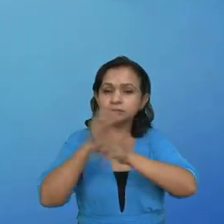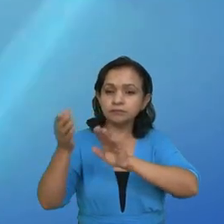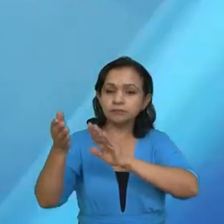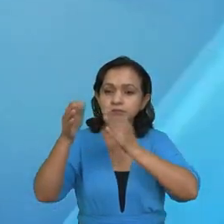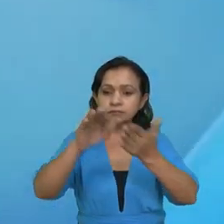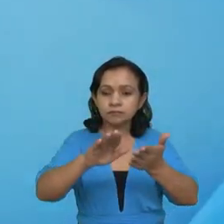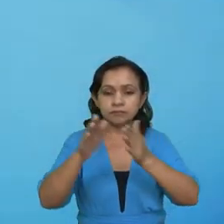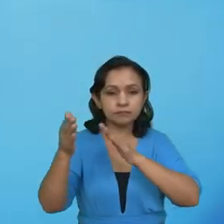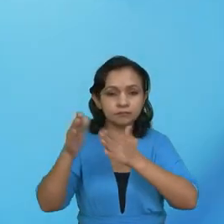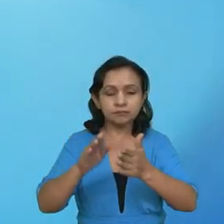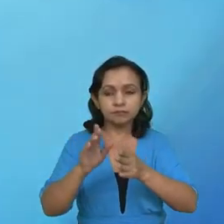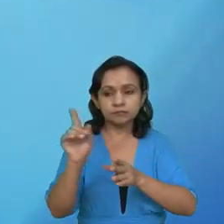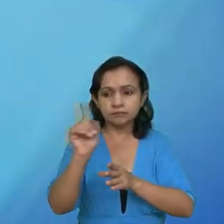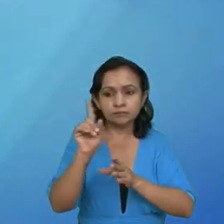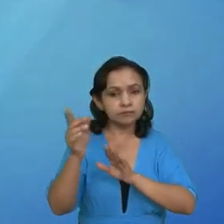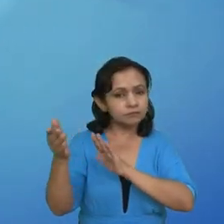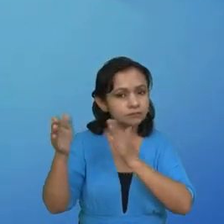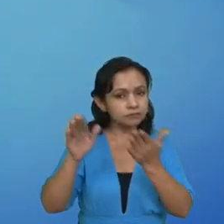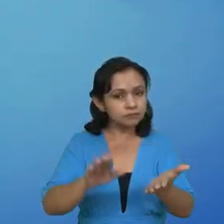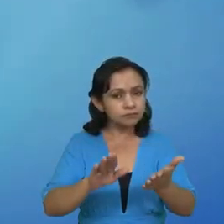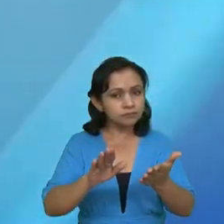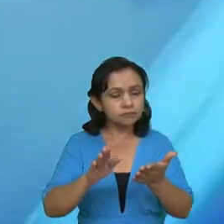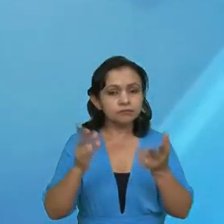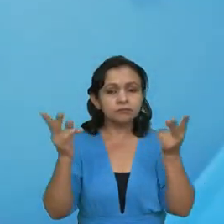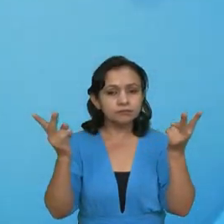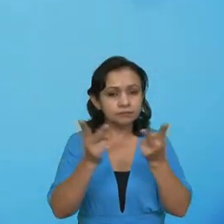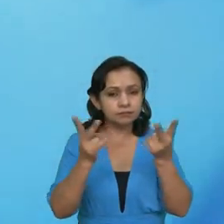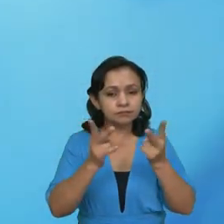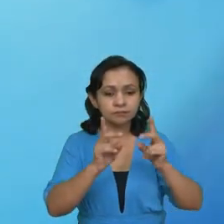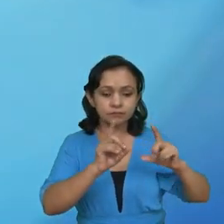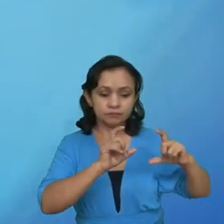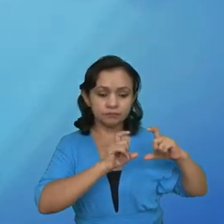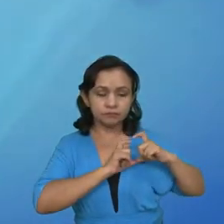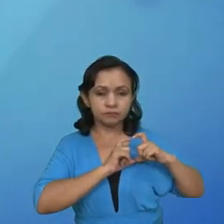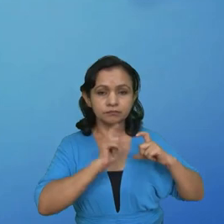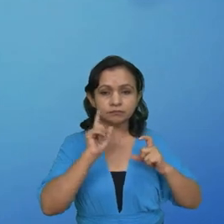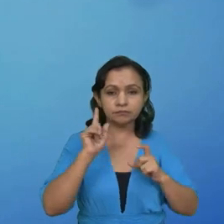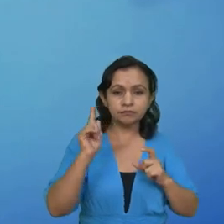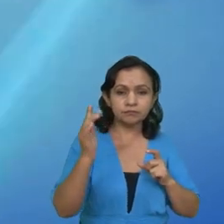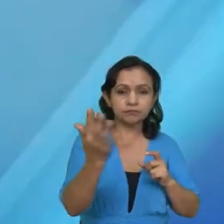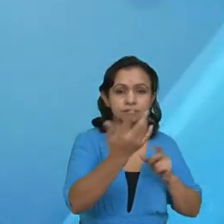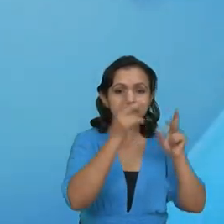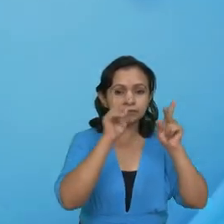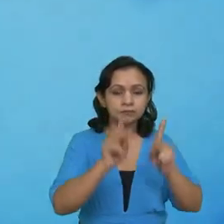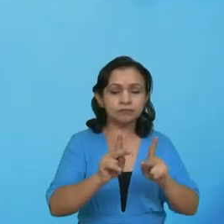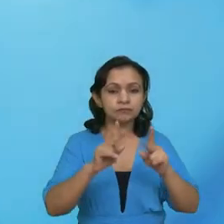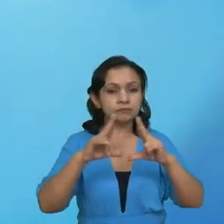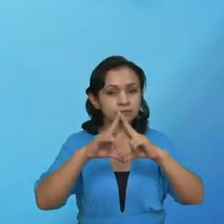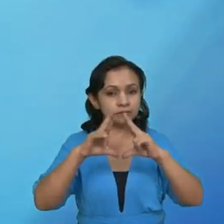pero no cayeron viven en el corazón de todos los nicaragüenses